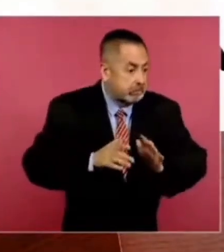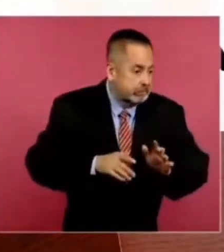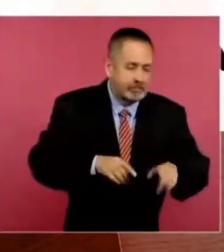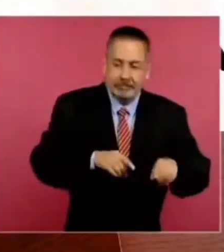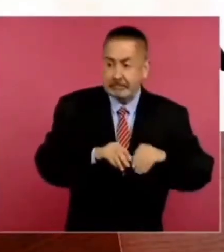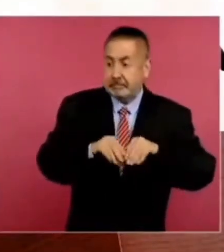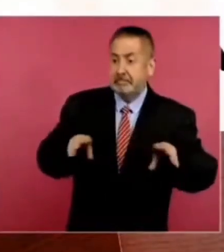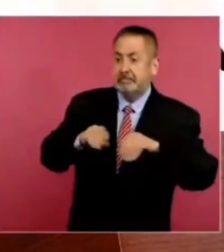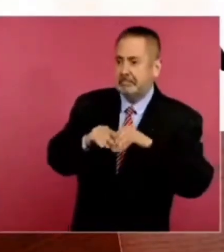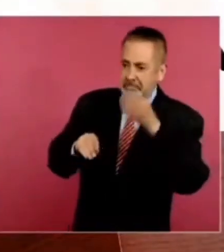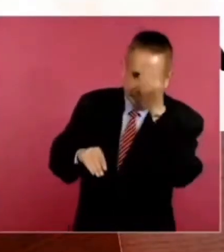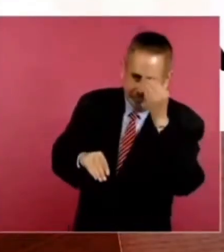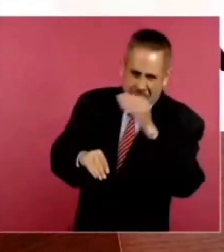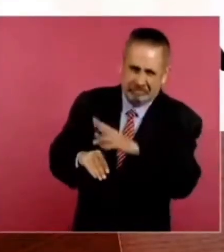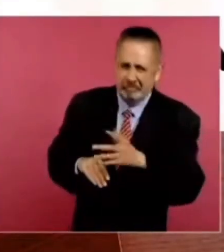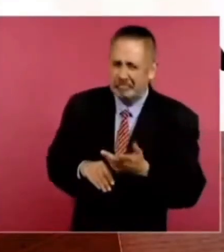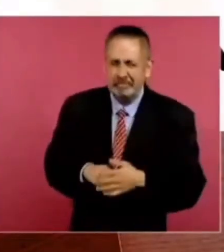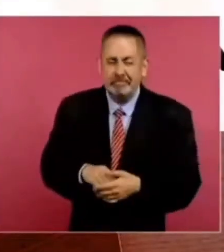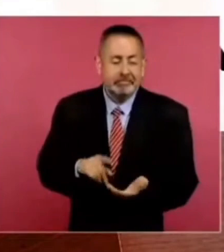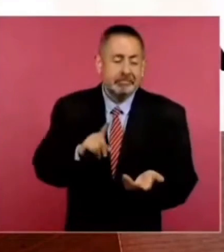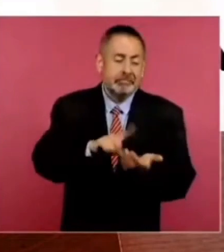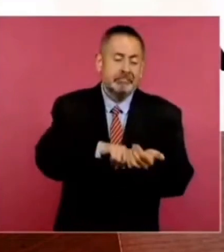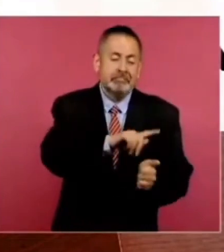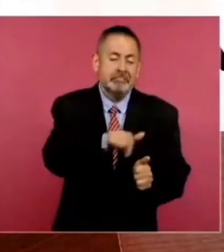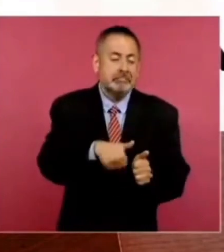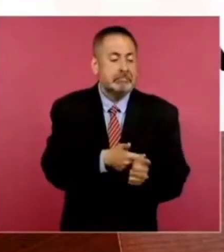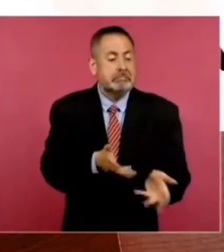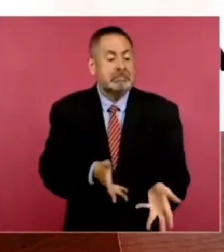sea inducido,